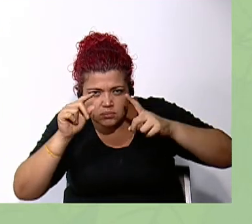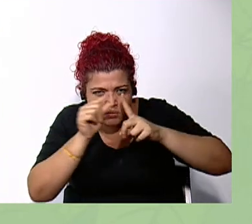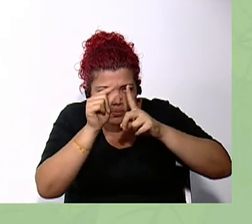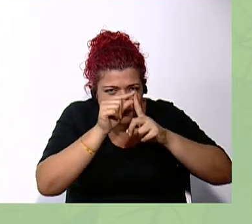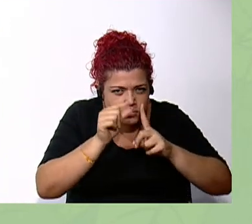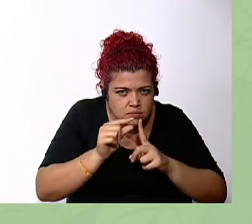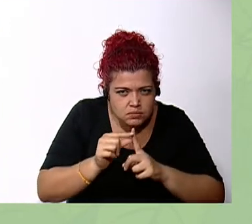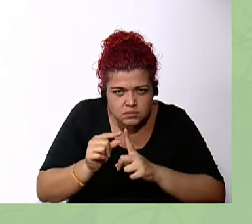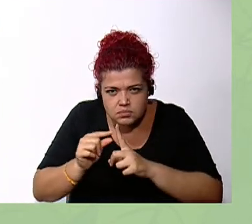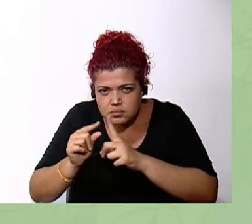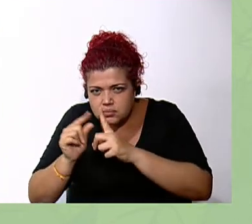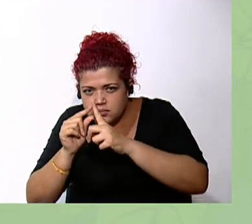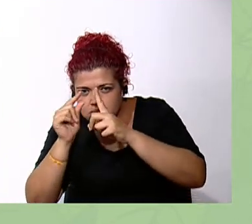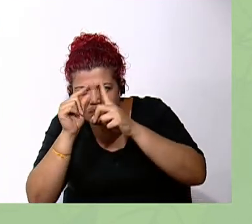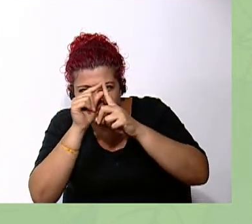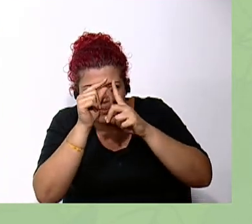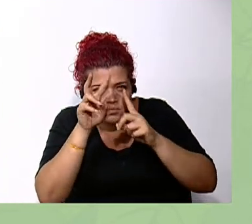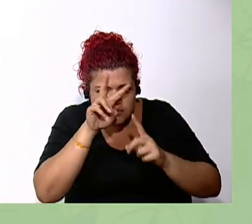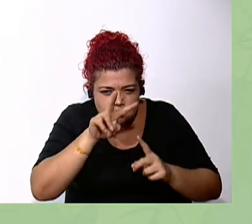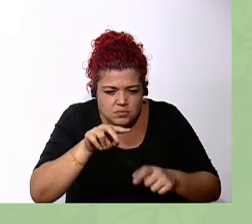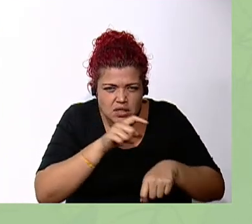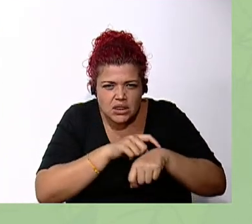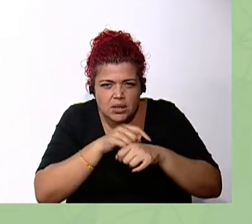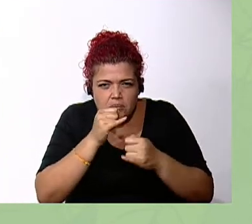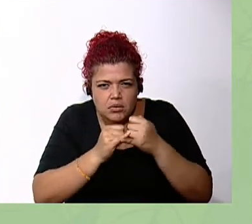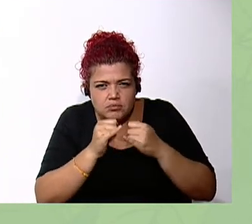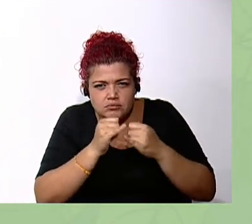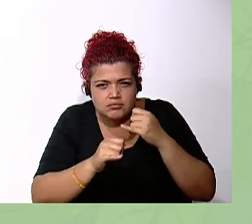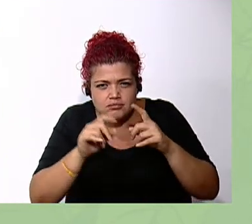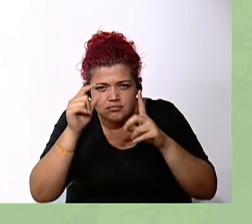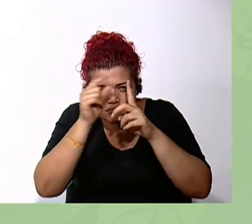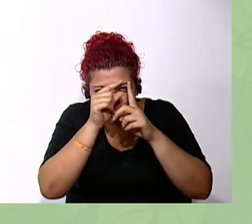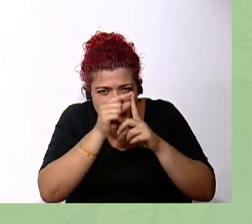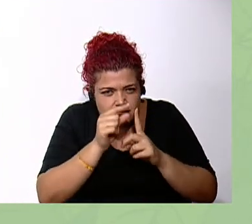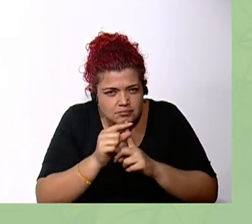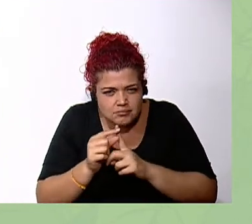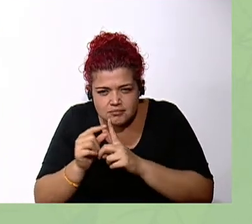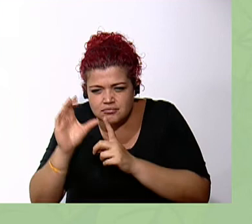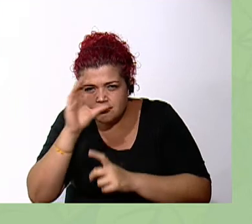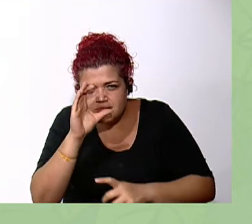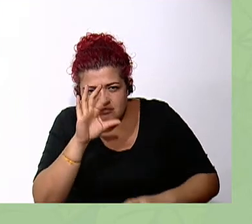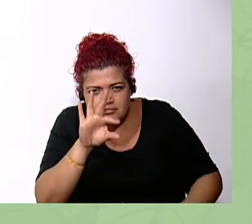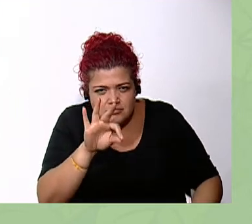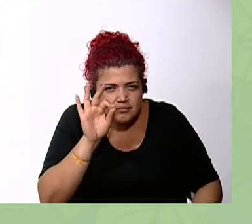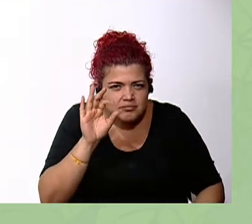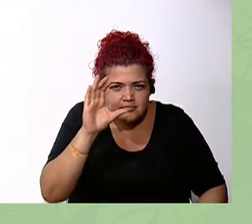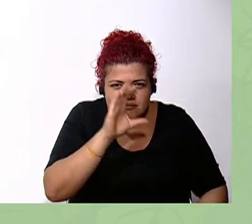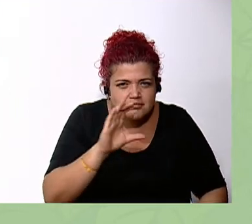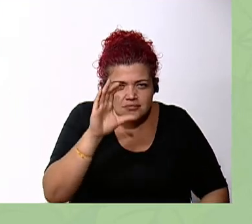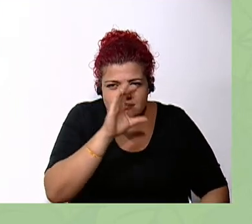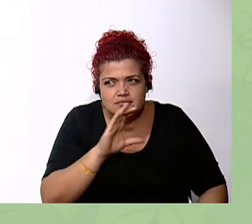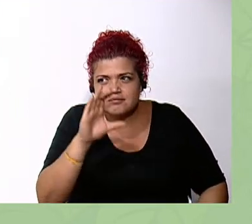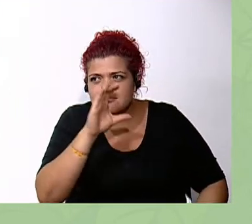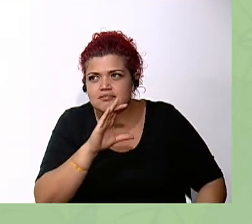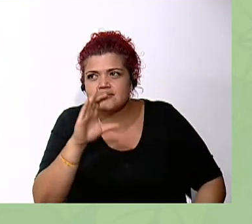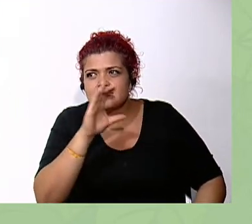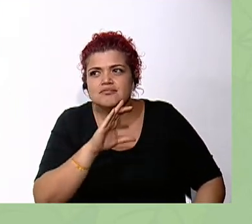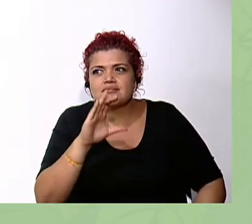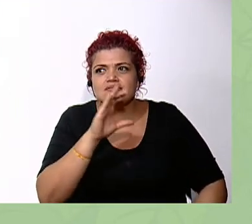Muy bien, se les está terminando el tiempo. Muy bien.